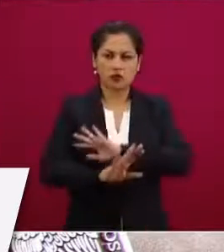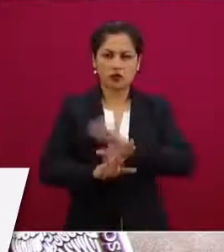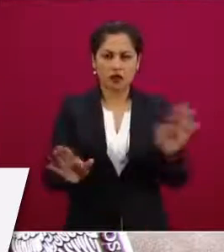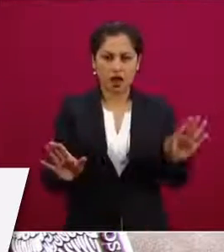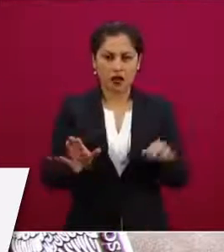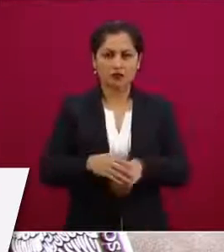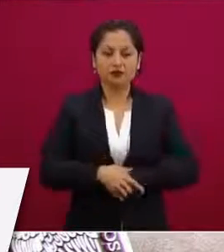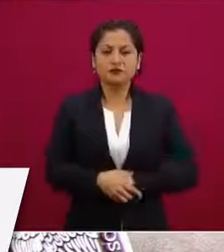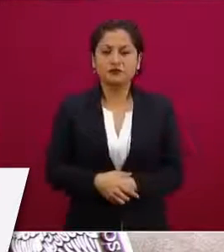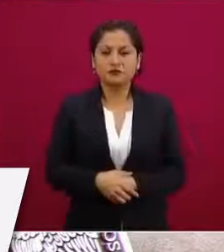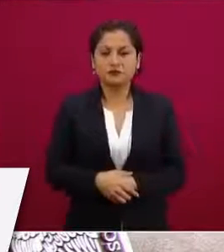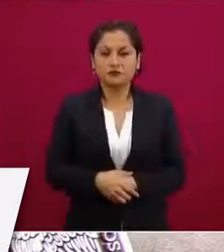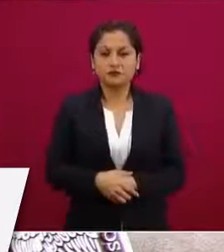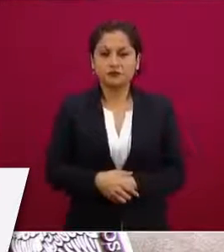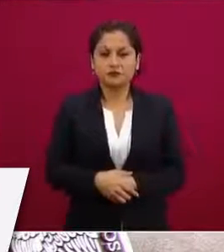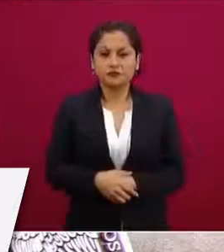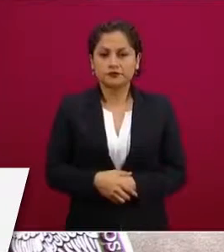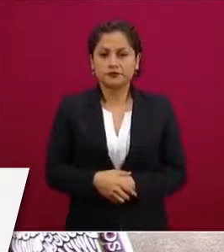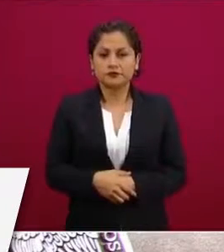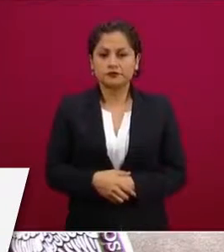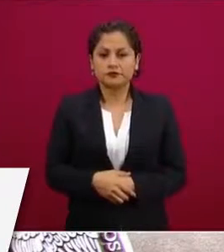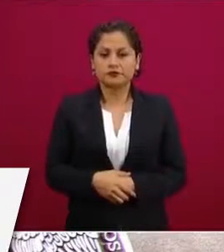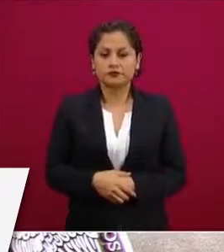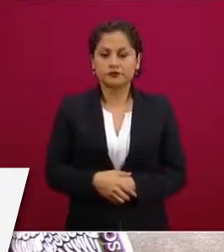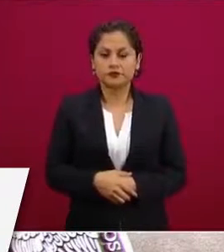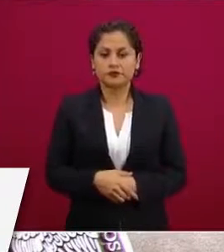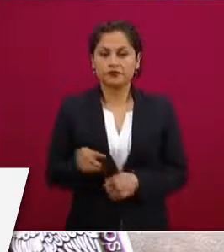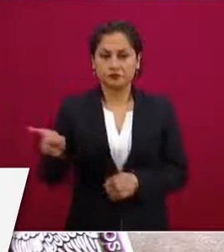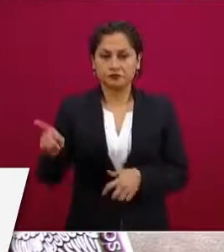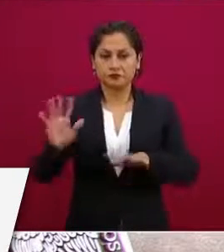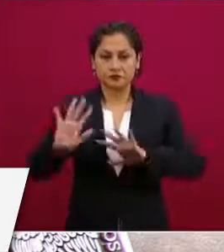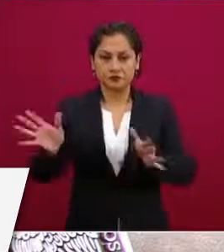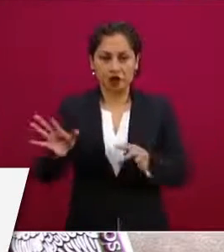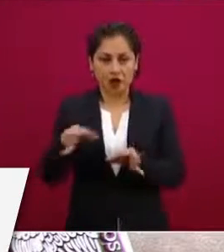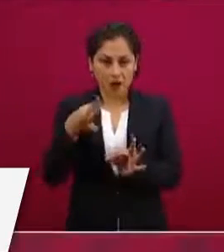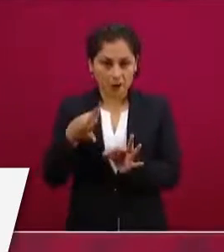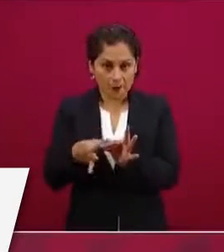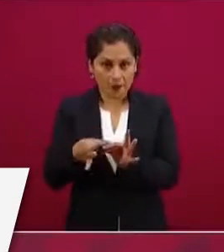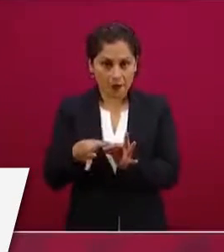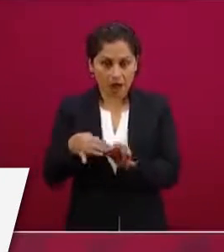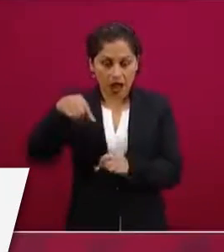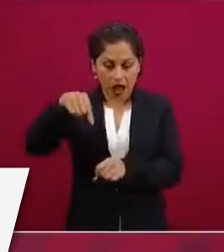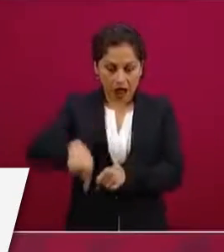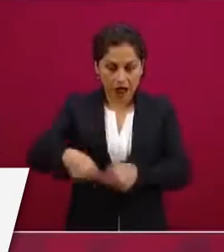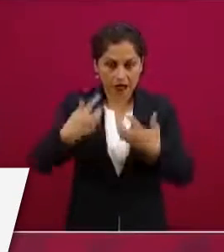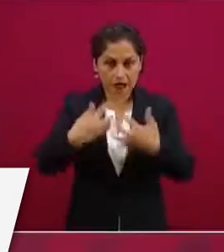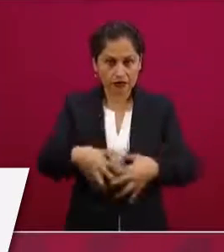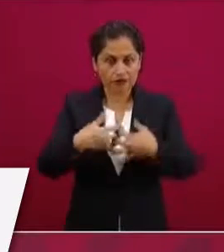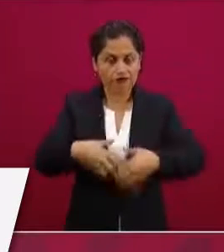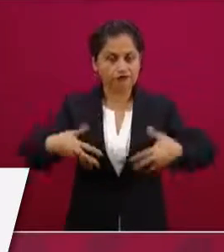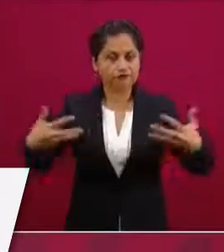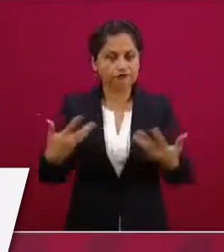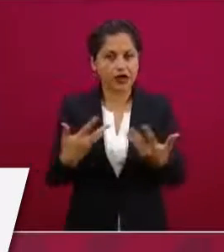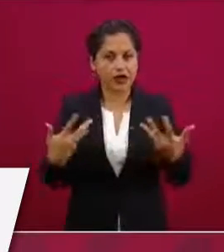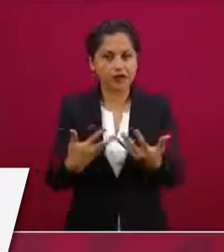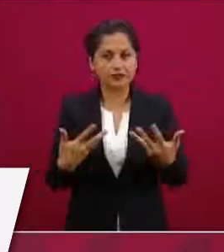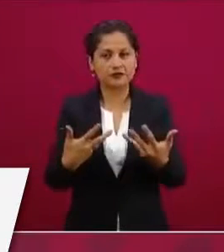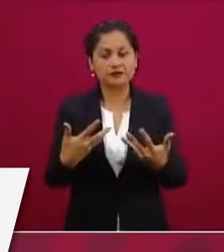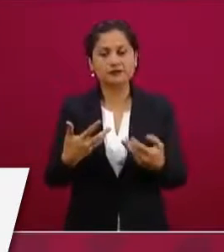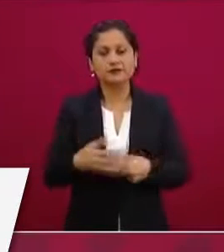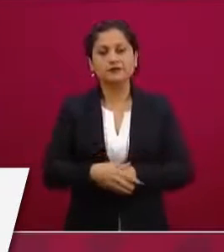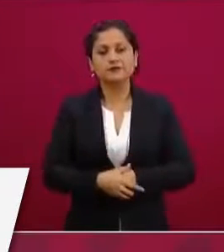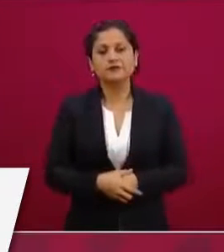se va ya a producir este ventilador en México y en